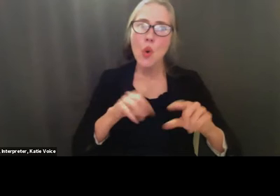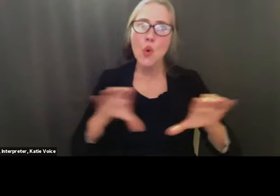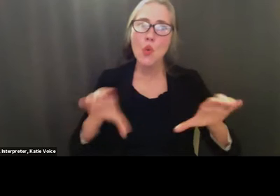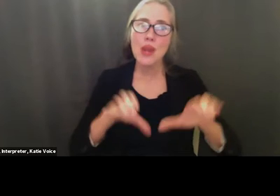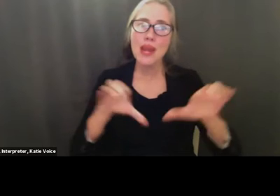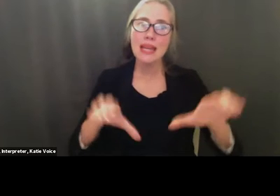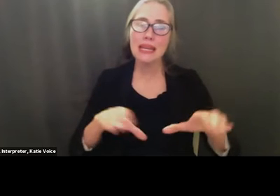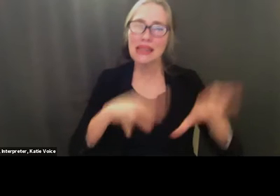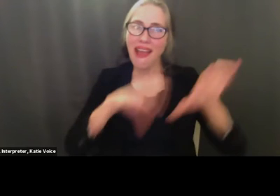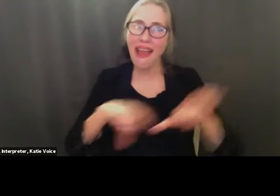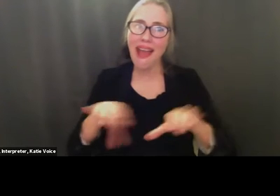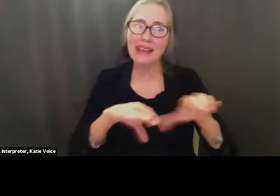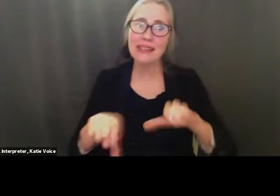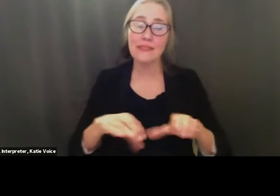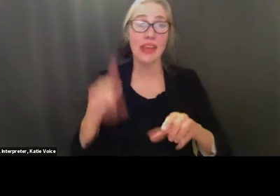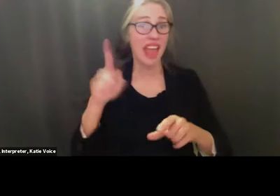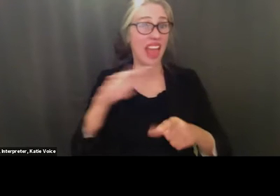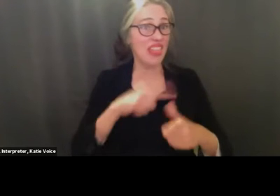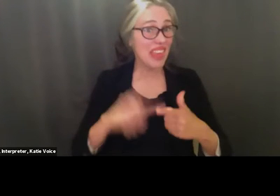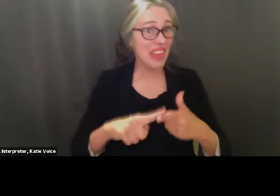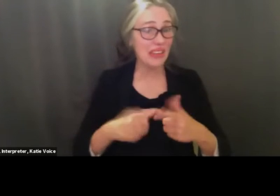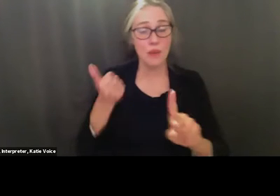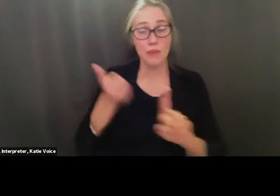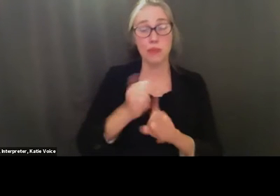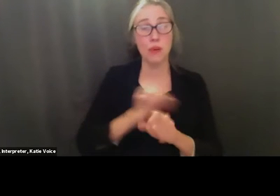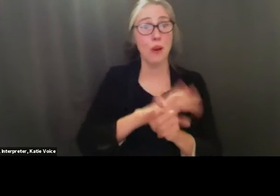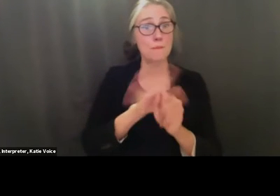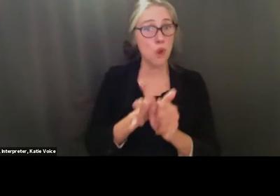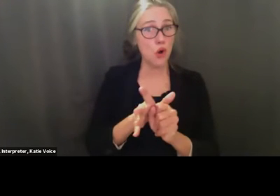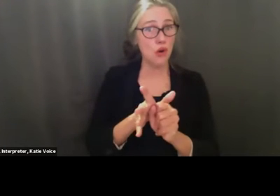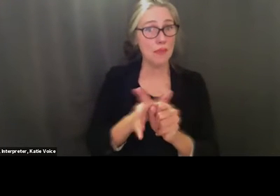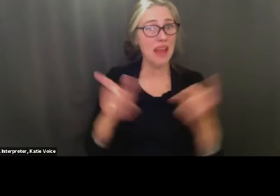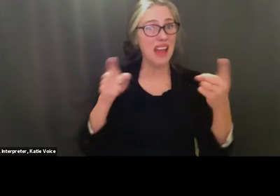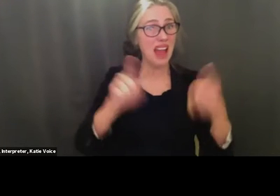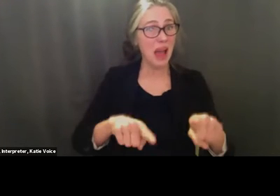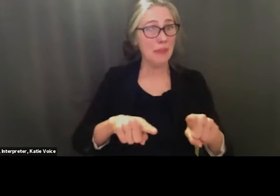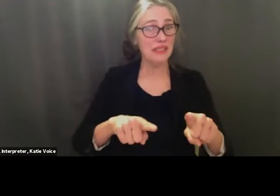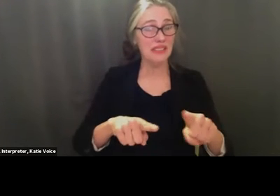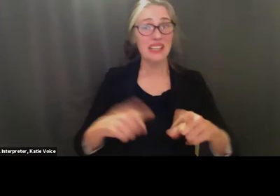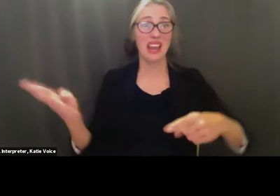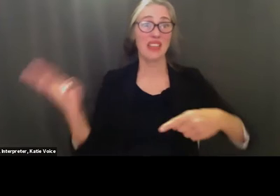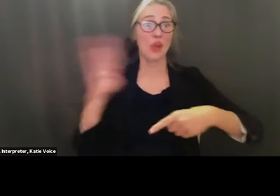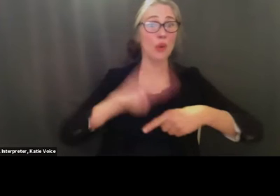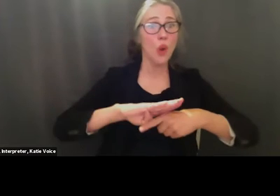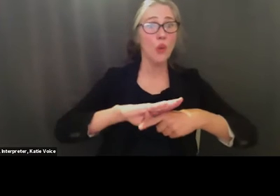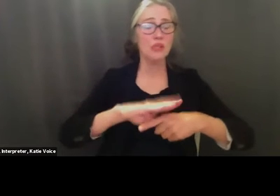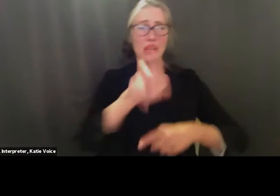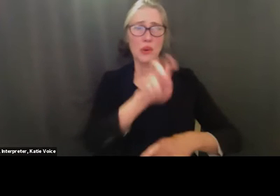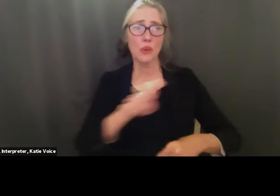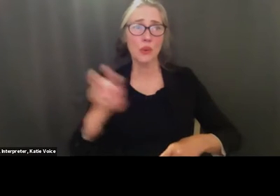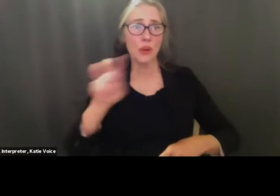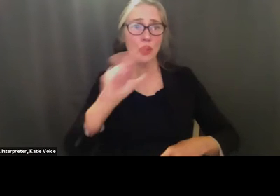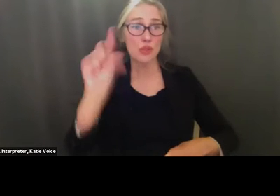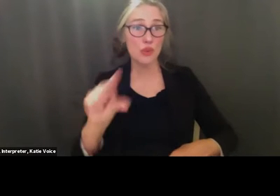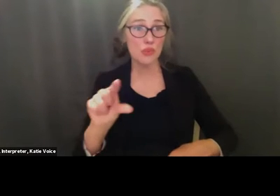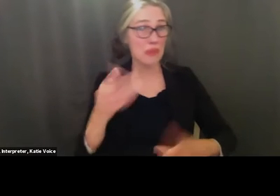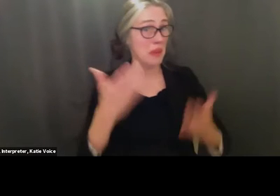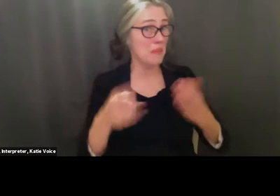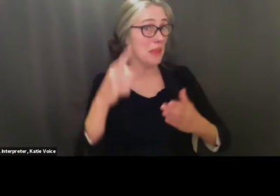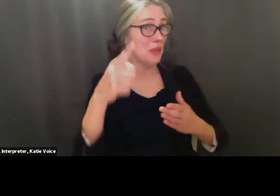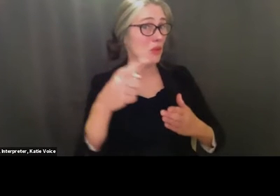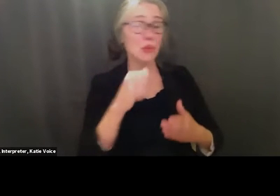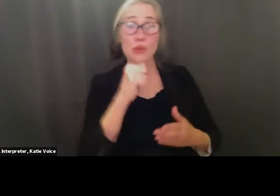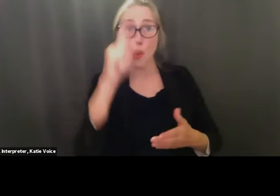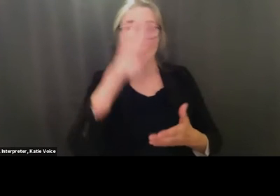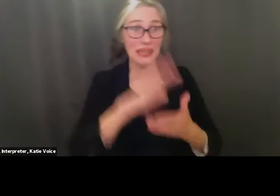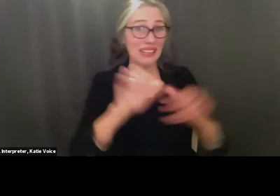me parece que los miembros del consejo están tratando ya sea de evitar esa interacción con el público o no